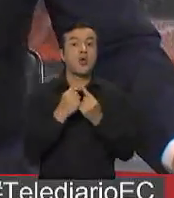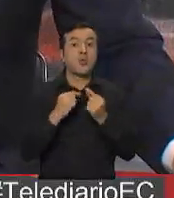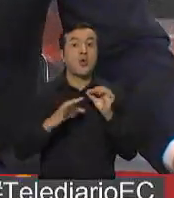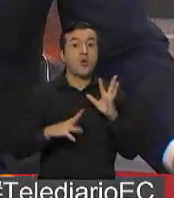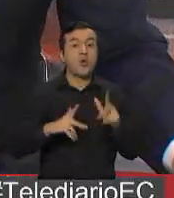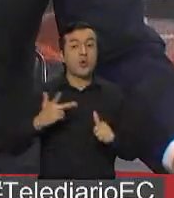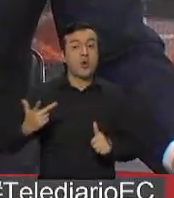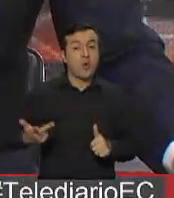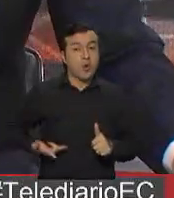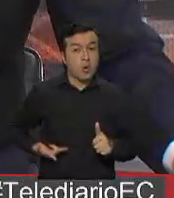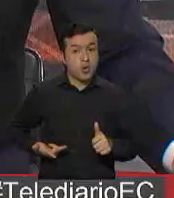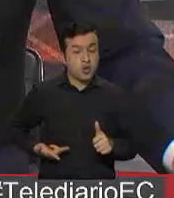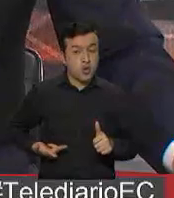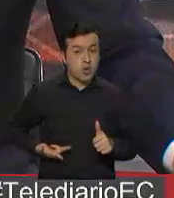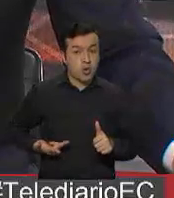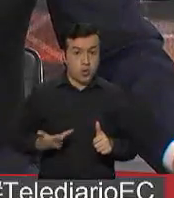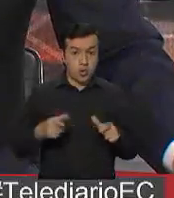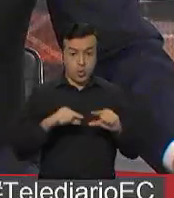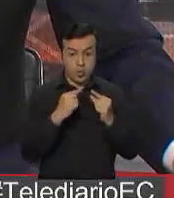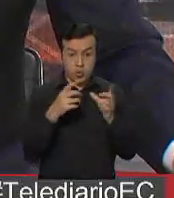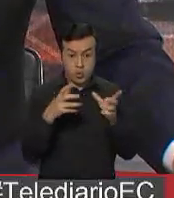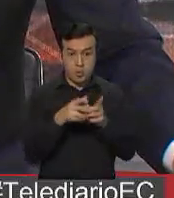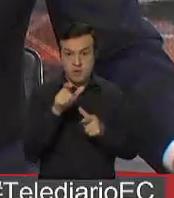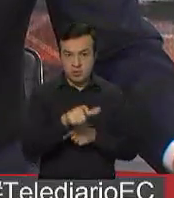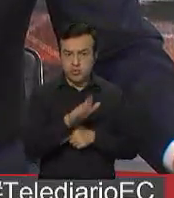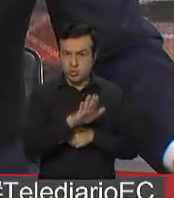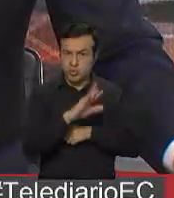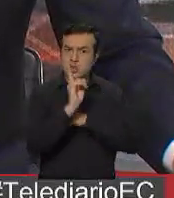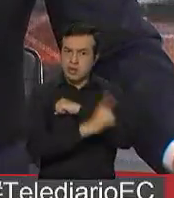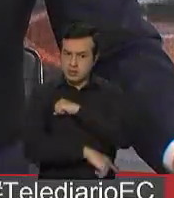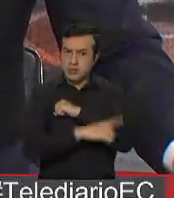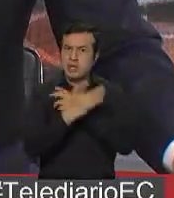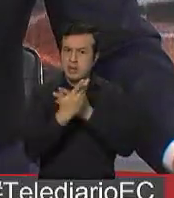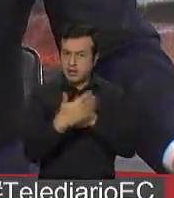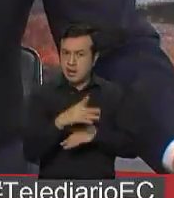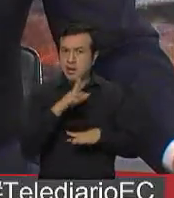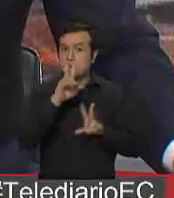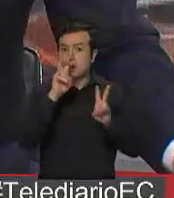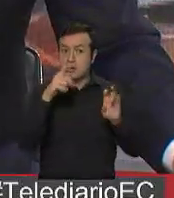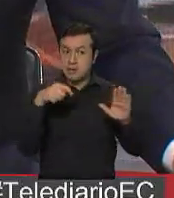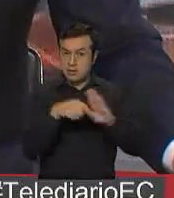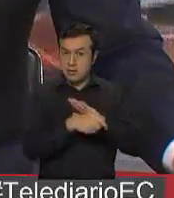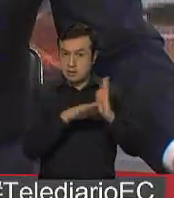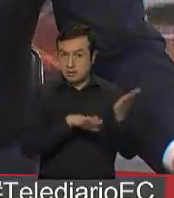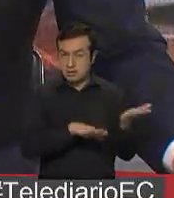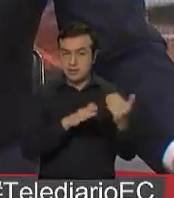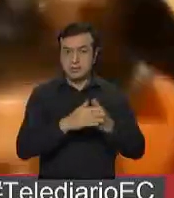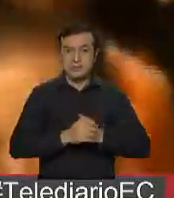sicariato y la extorsión. Rasquiña había recibido ya una sentencia por asesinato.